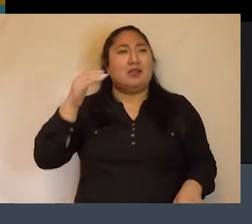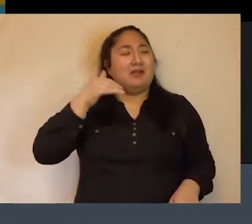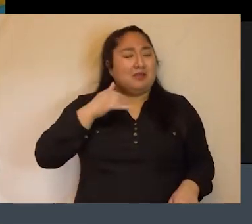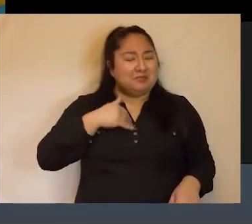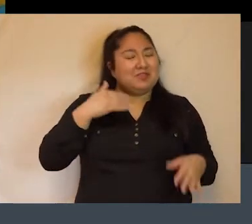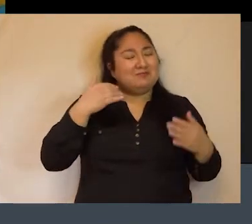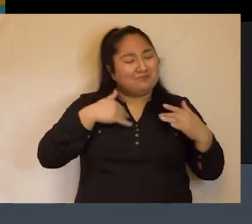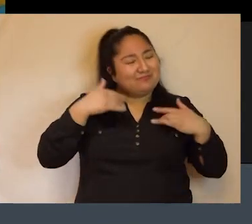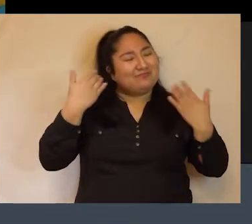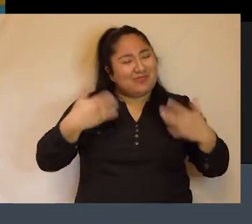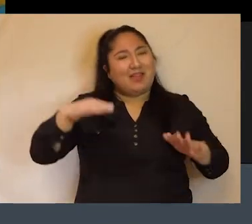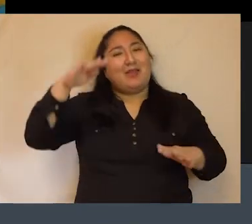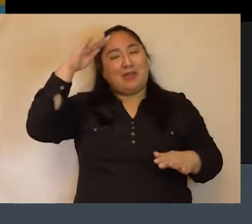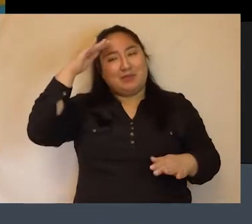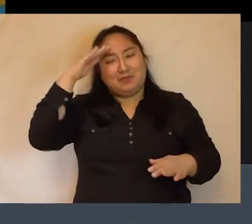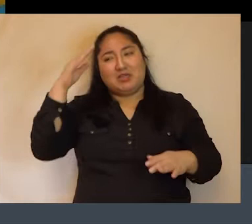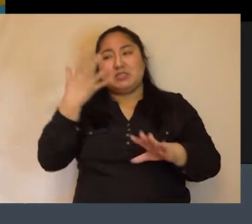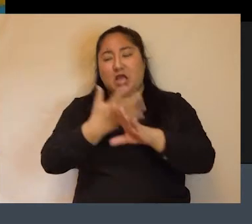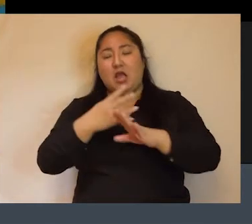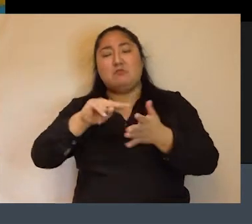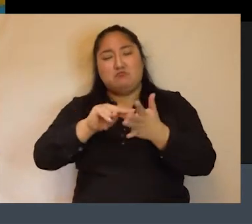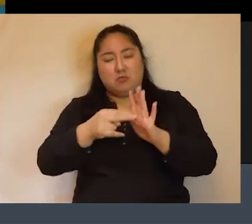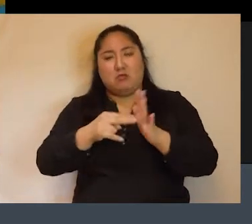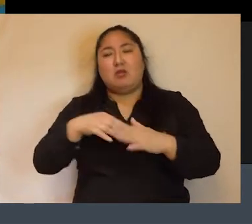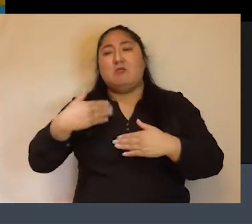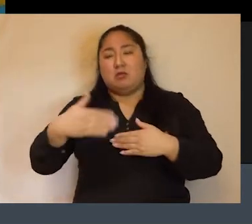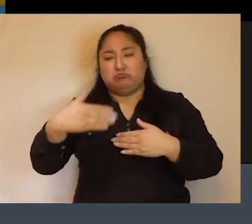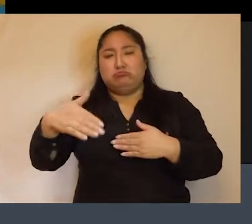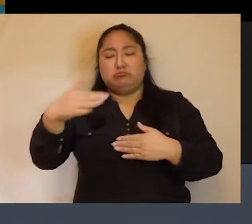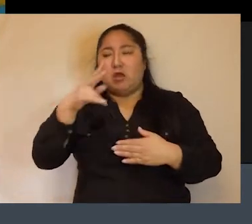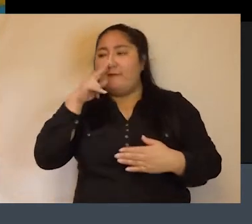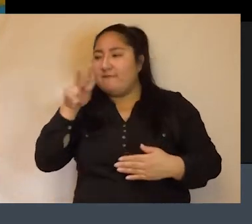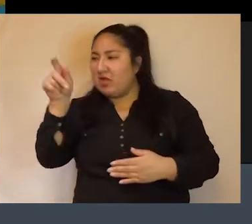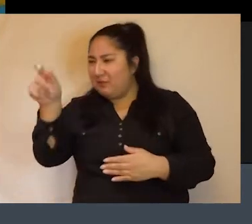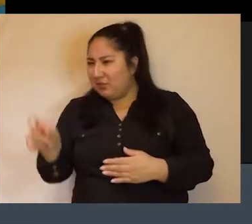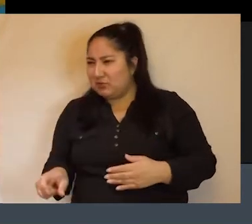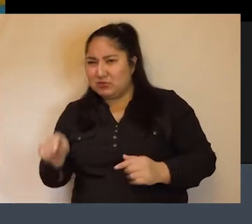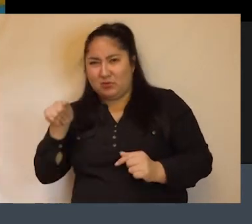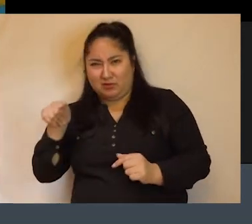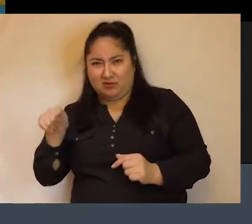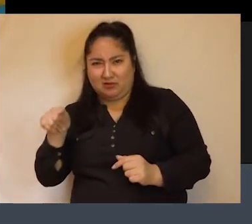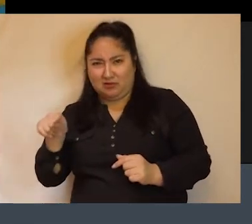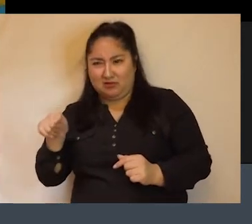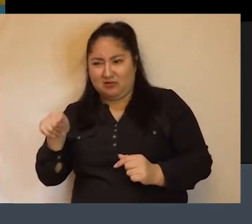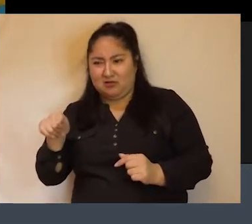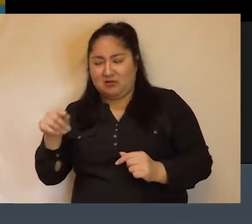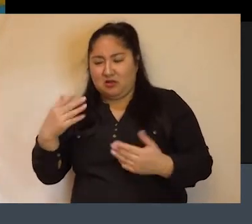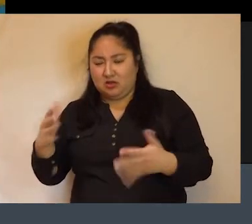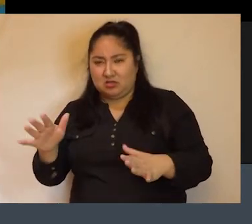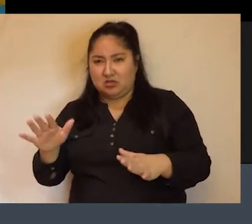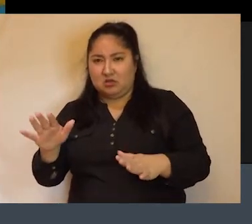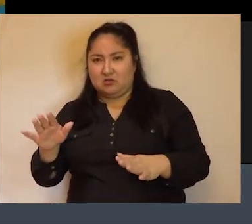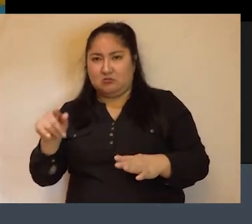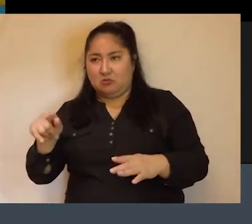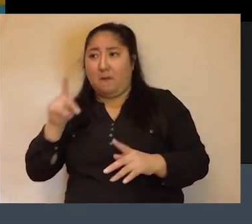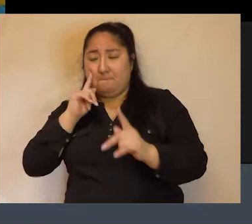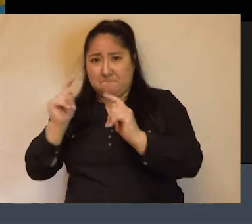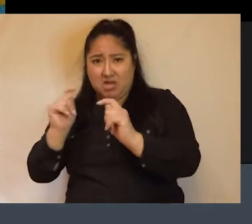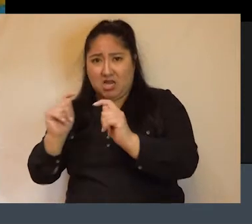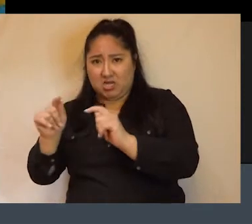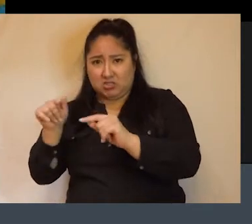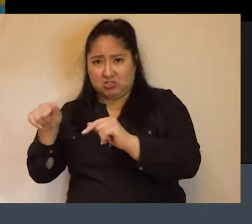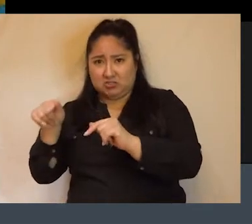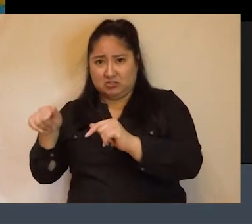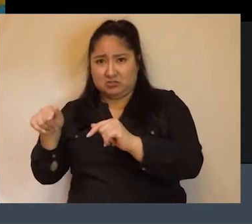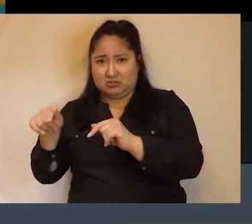en sin número de ocasiones, hemos tenido varias crisis que son recurrentes, ver que personas estaban en fondos